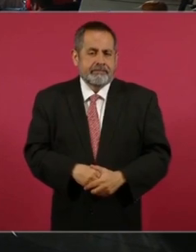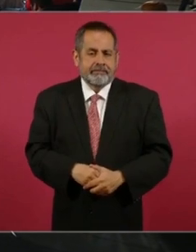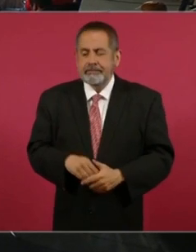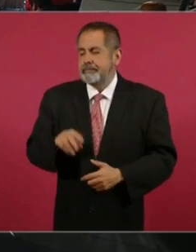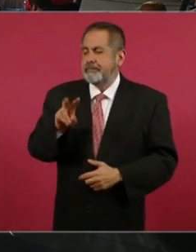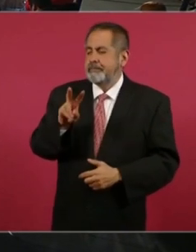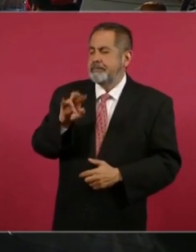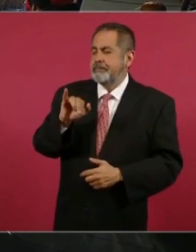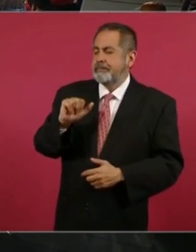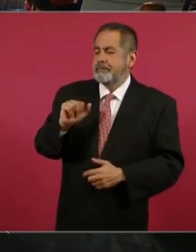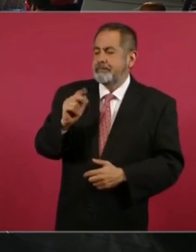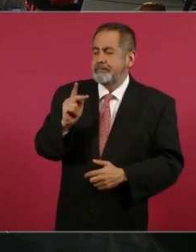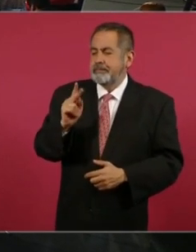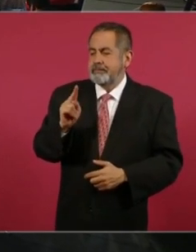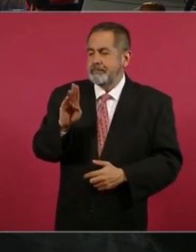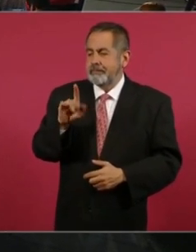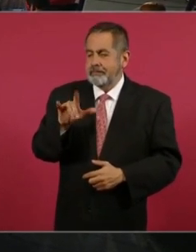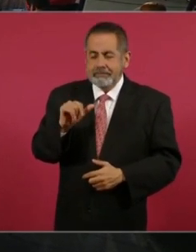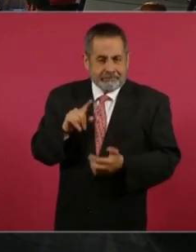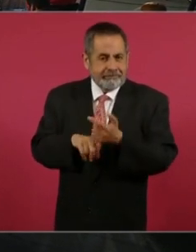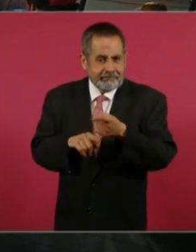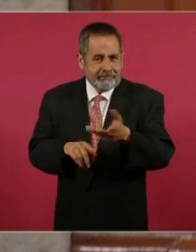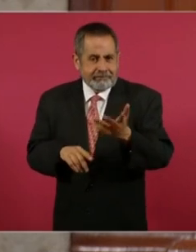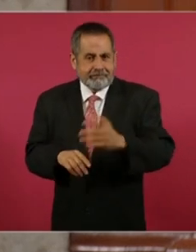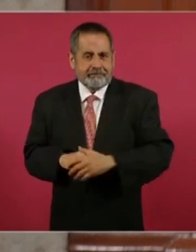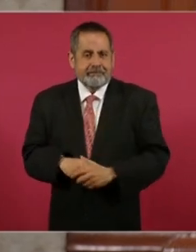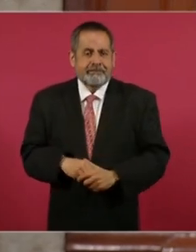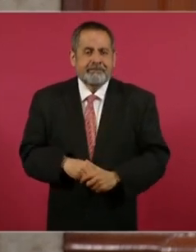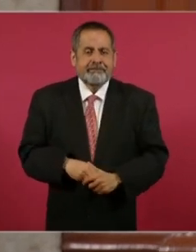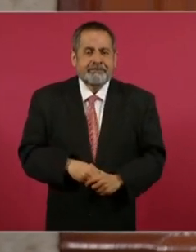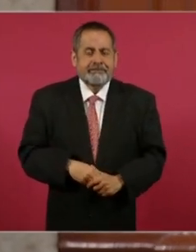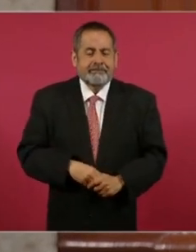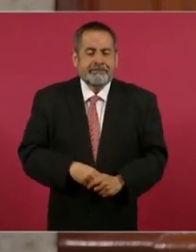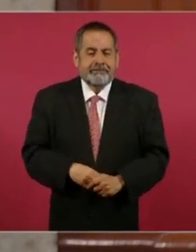Vía pública, sí. Faltó nada más ahí.